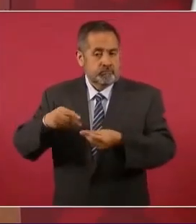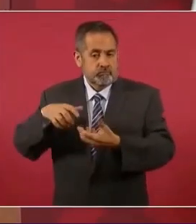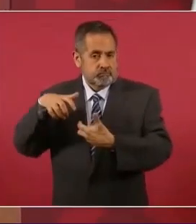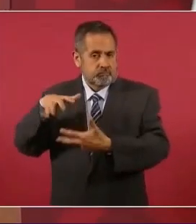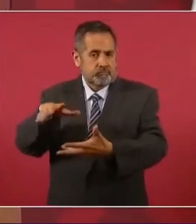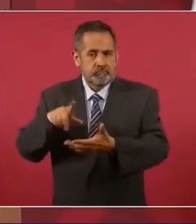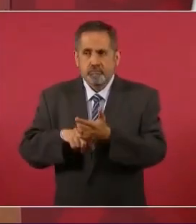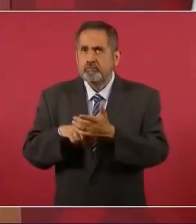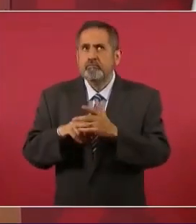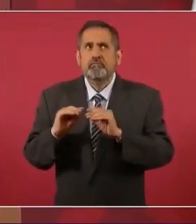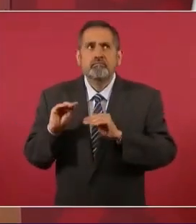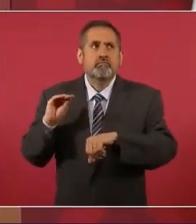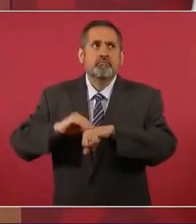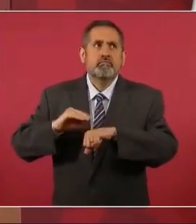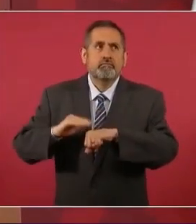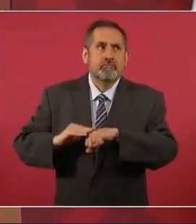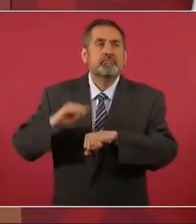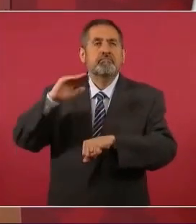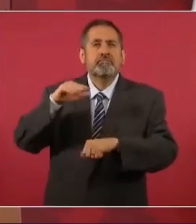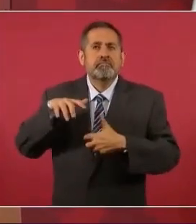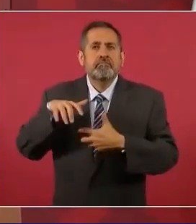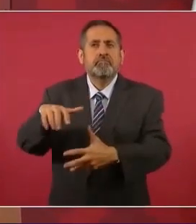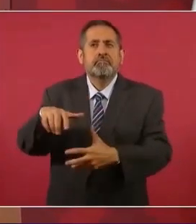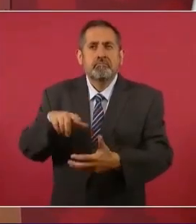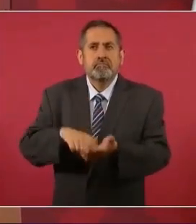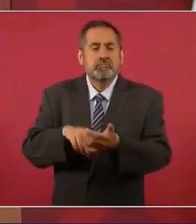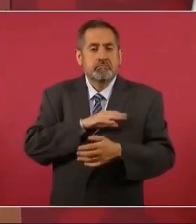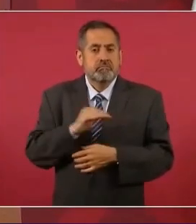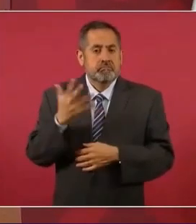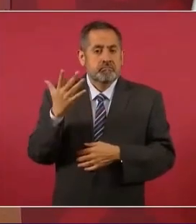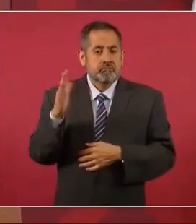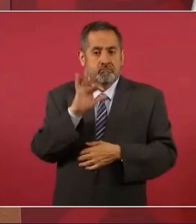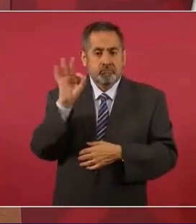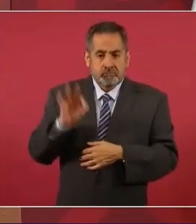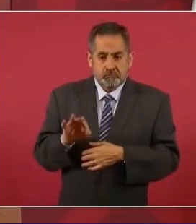ha crecido más del 50%.